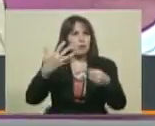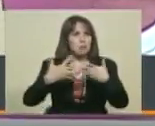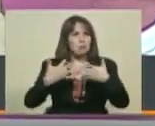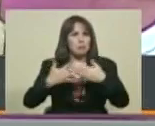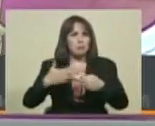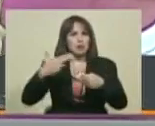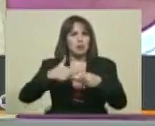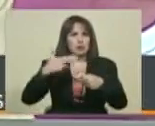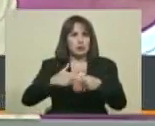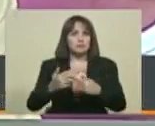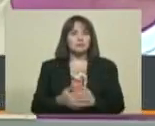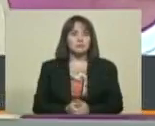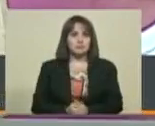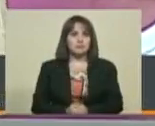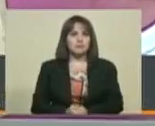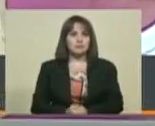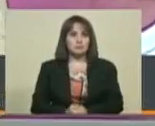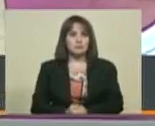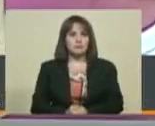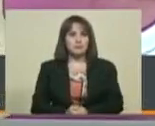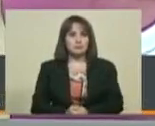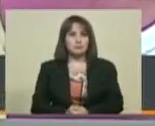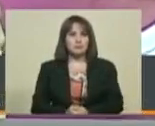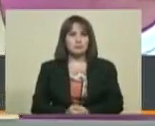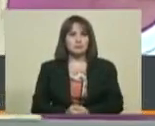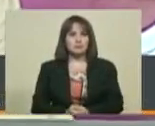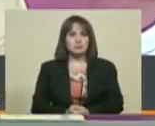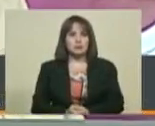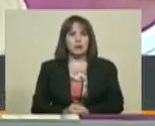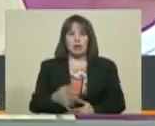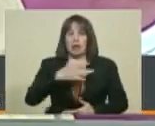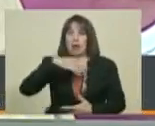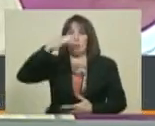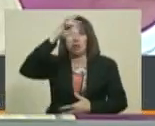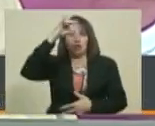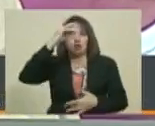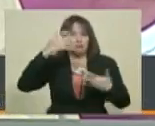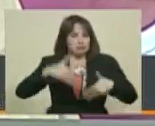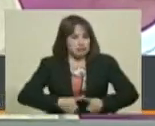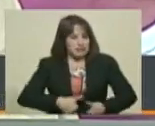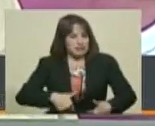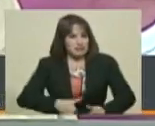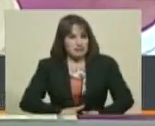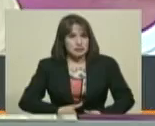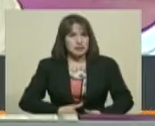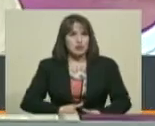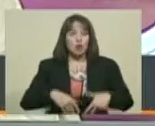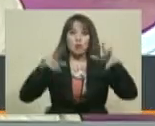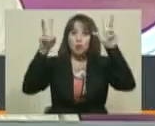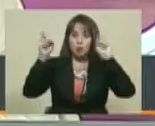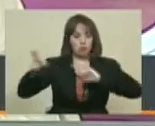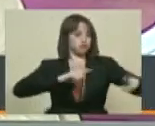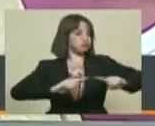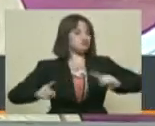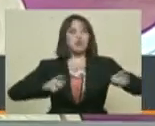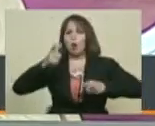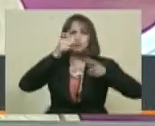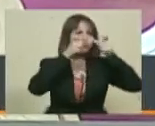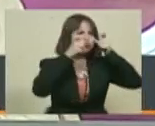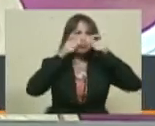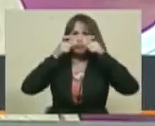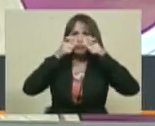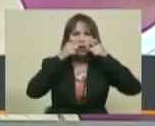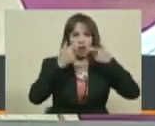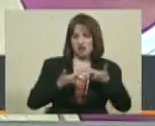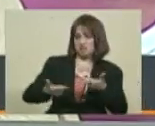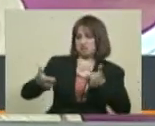Es la nueva disciplina, es la nueva espíritu de sacrificio, es la nueva contraloría social para no permitir